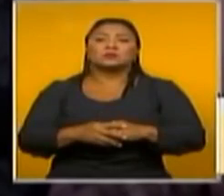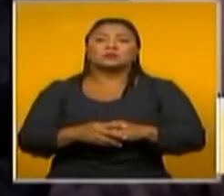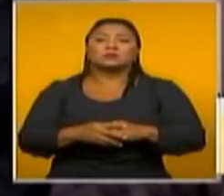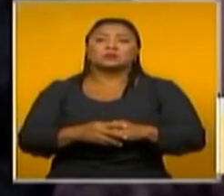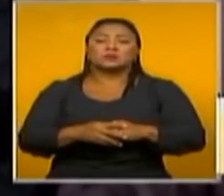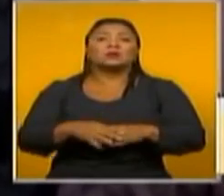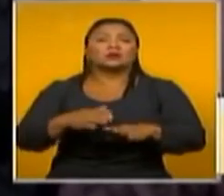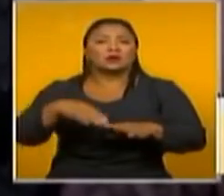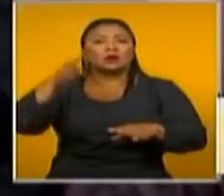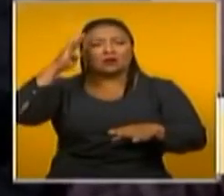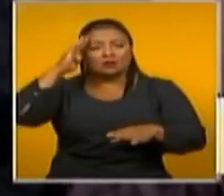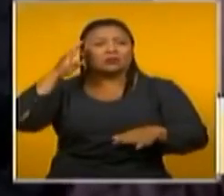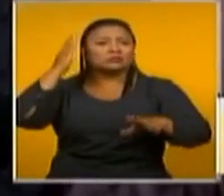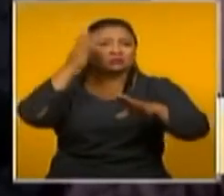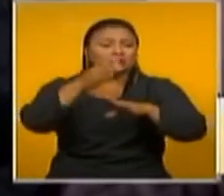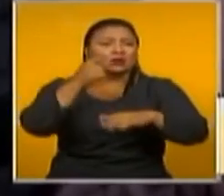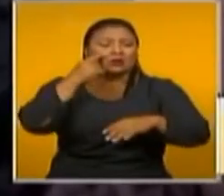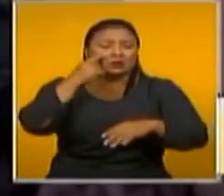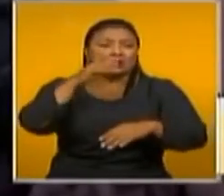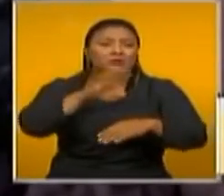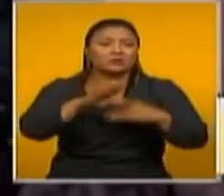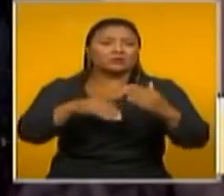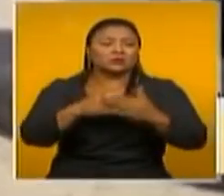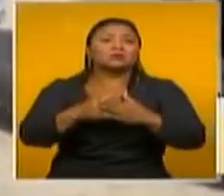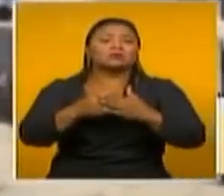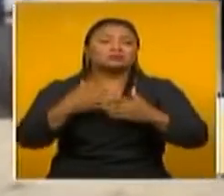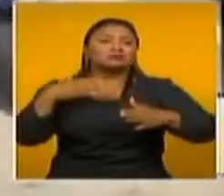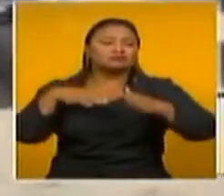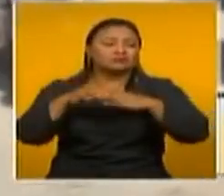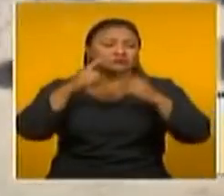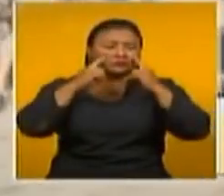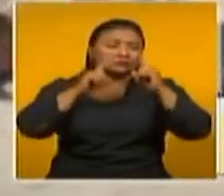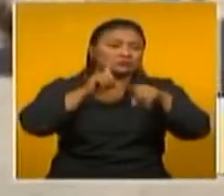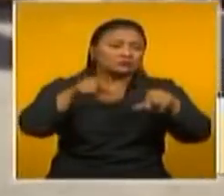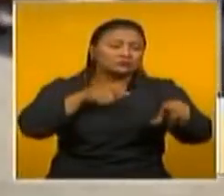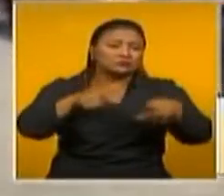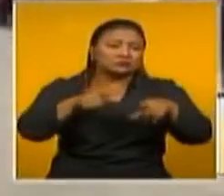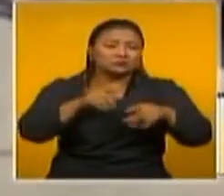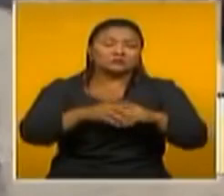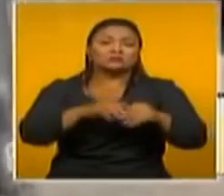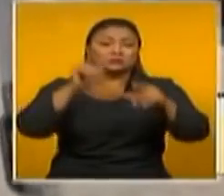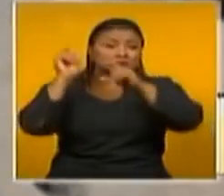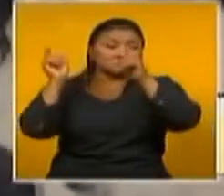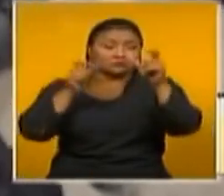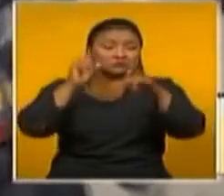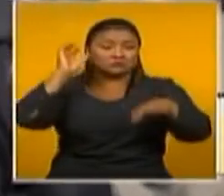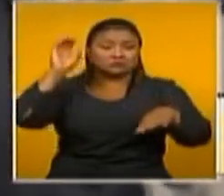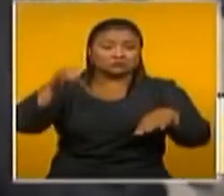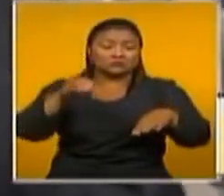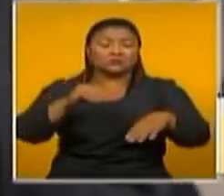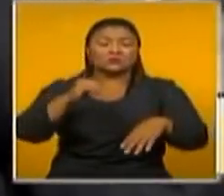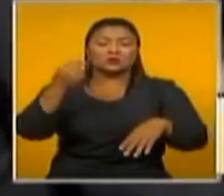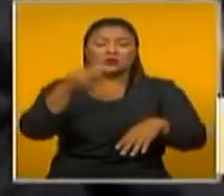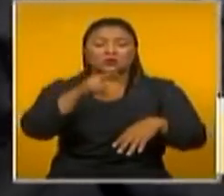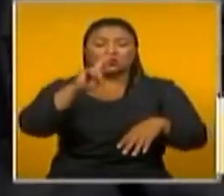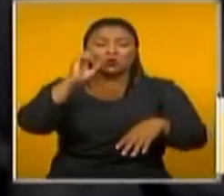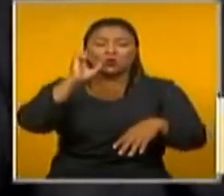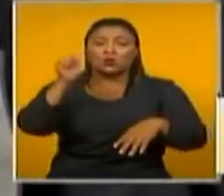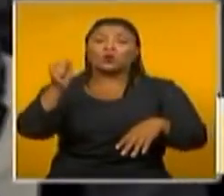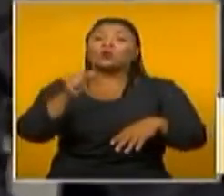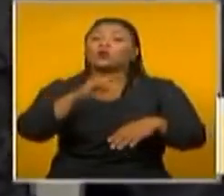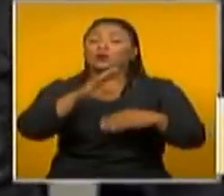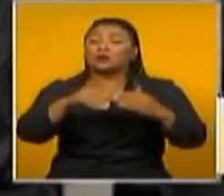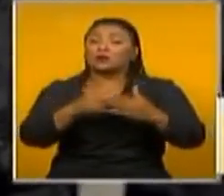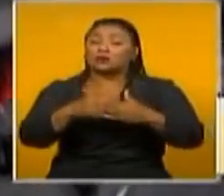el operativo en sí corresponde a allanamientos. La Fiscalía del Estado, Grupo de Operaciones Especiales GOE y la Unidad de Mantenimiento